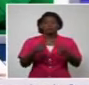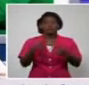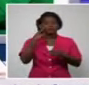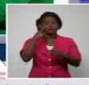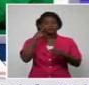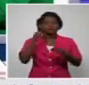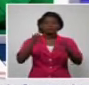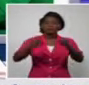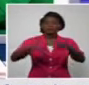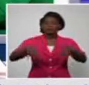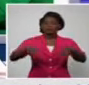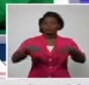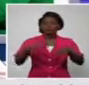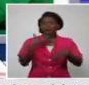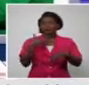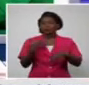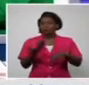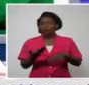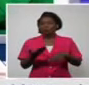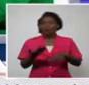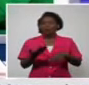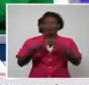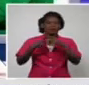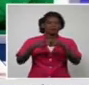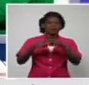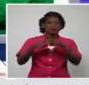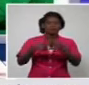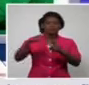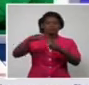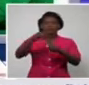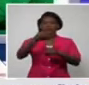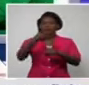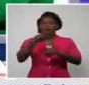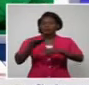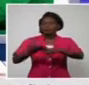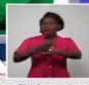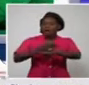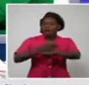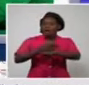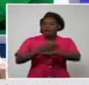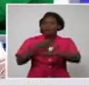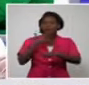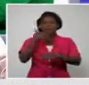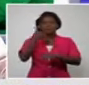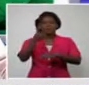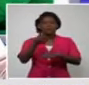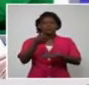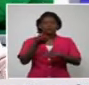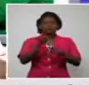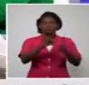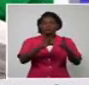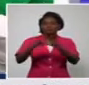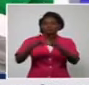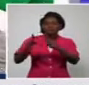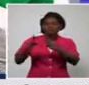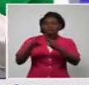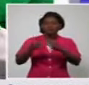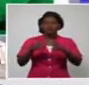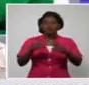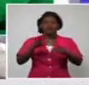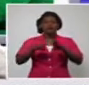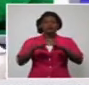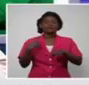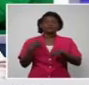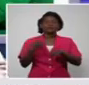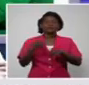adelantar tratamientos, modificar otros, porque aunque a veces damos la explicación de que el incremento